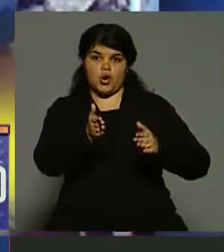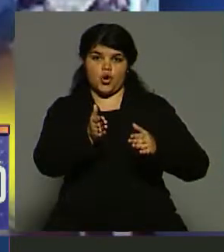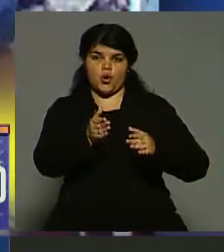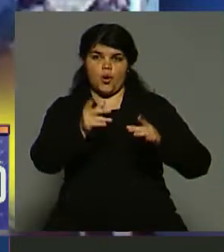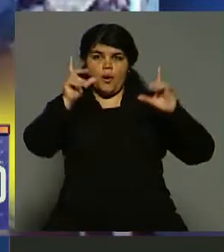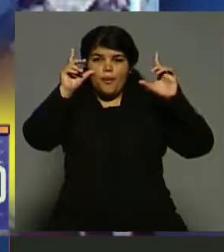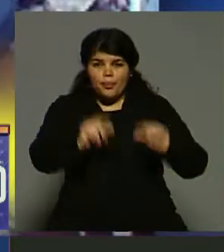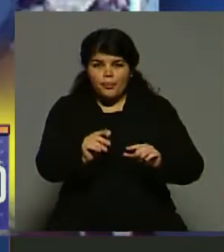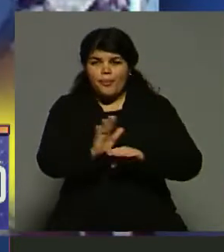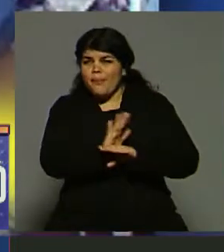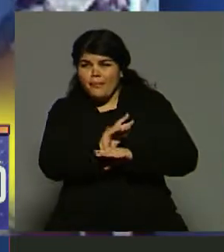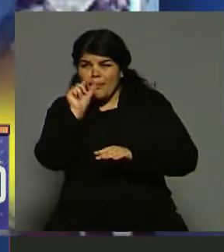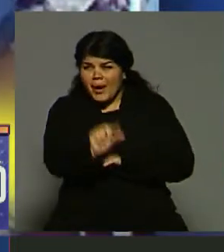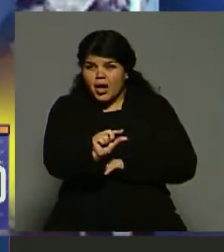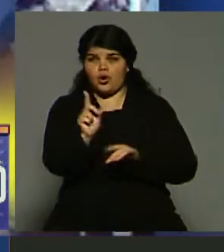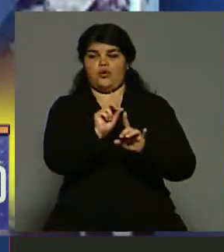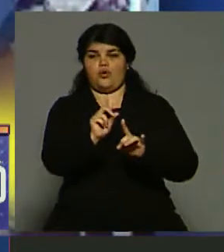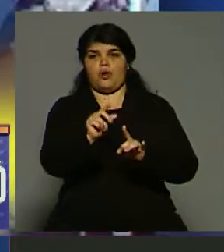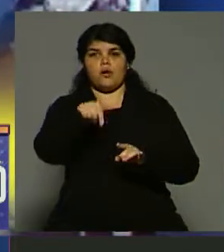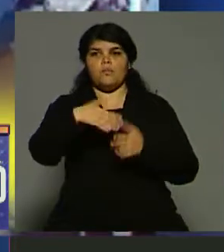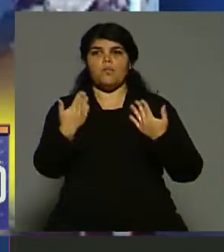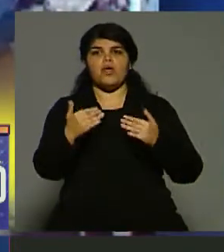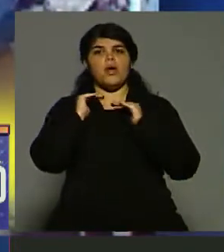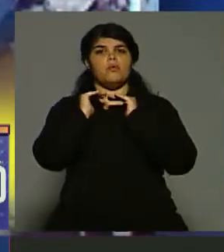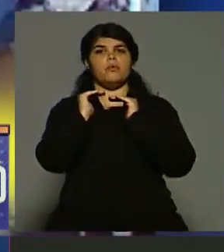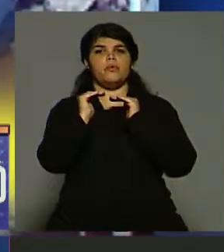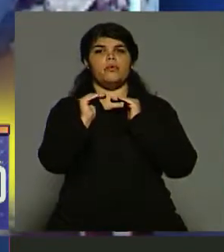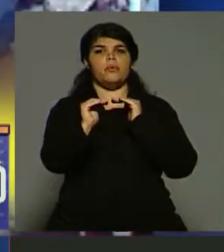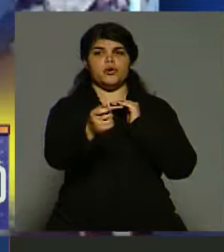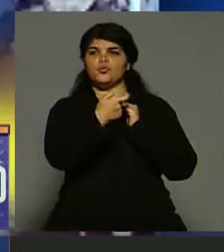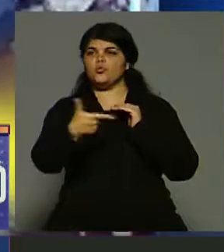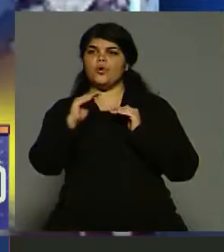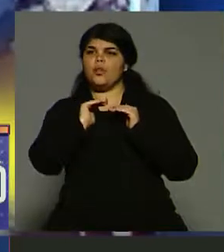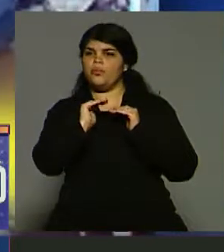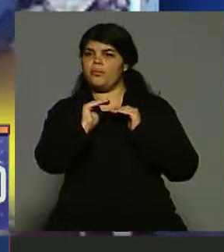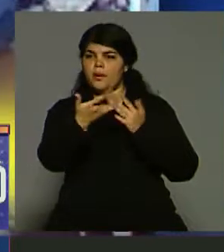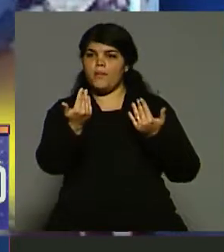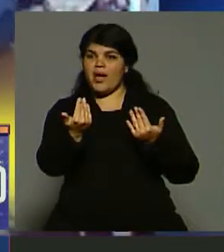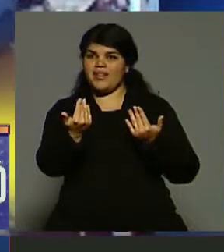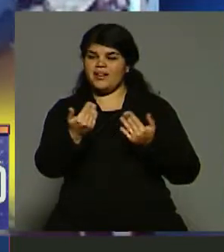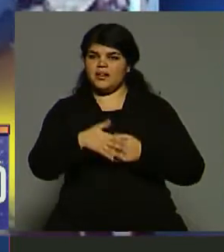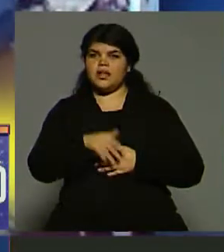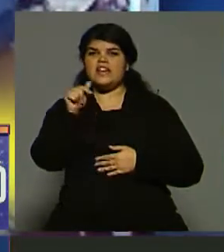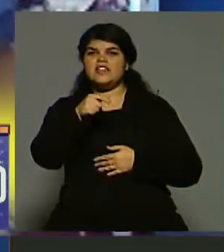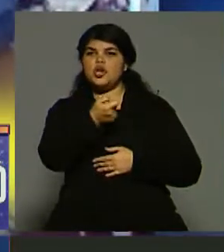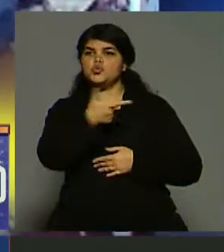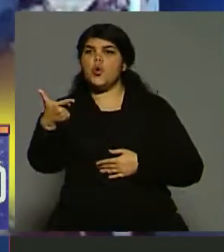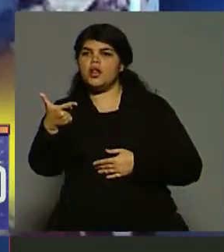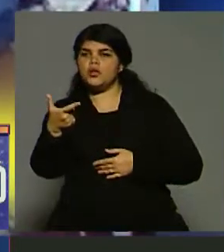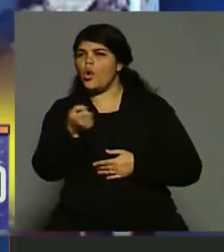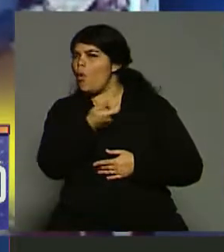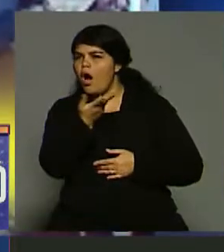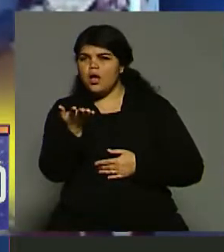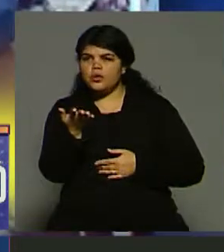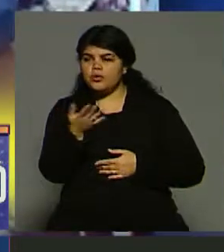tampoco, mantenga el poder adquisitivo del mismo. Y este salario que